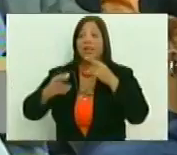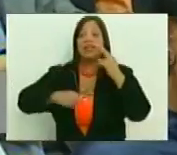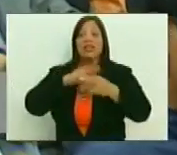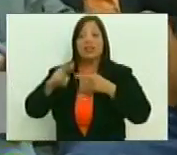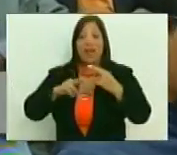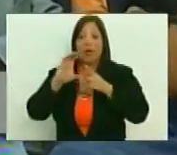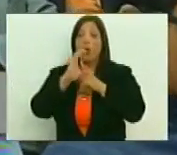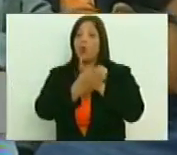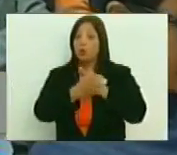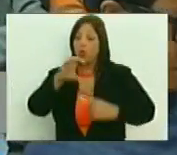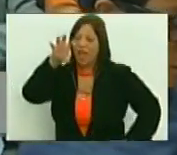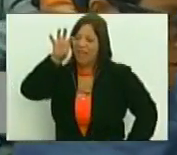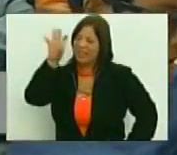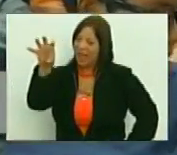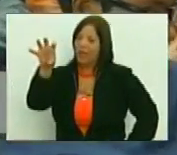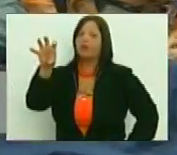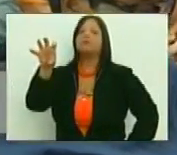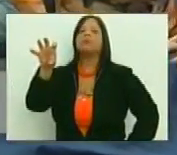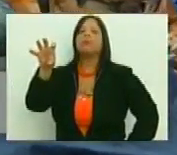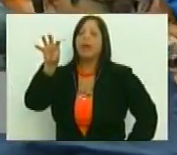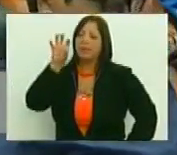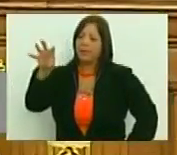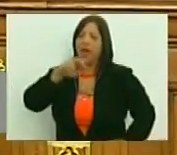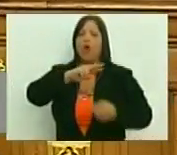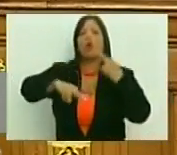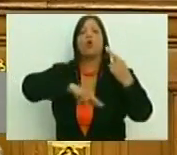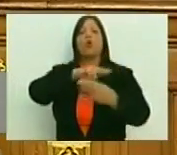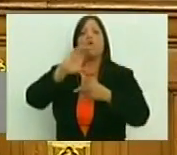Estado cultura, y aquí me detengo un segundo.